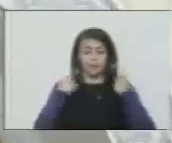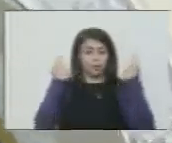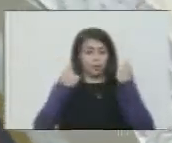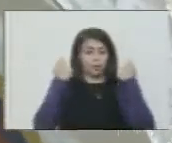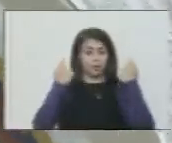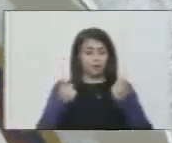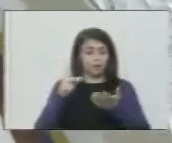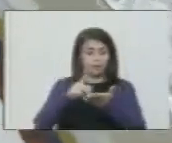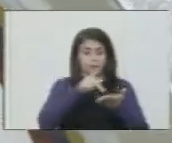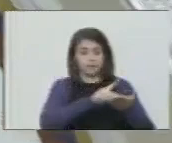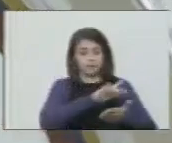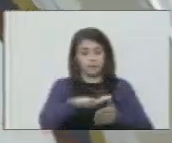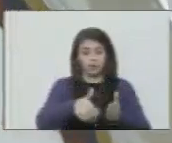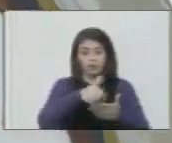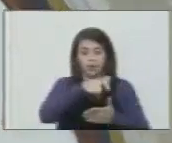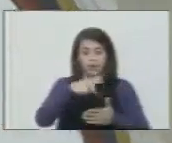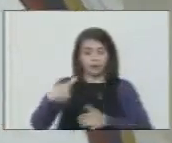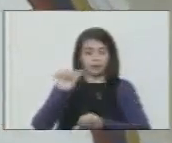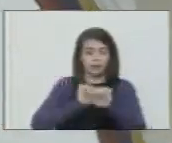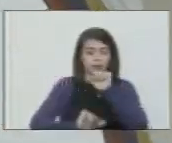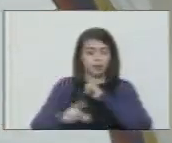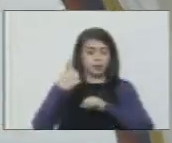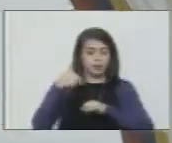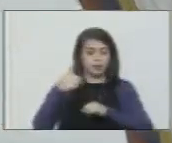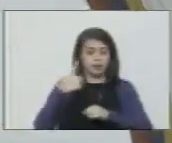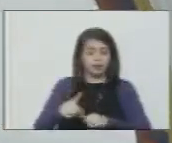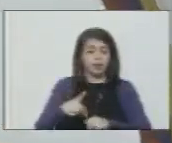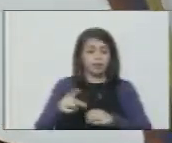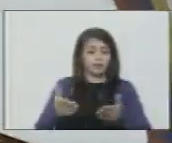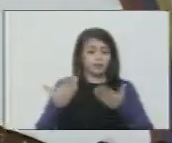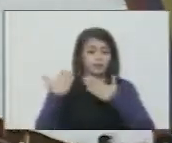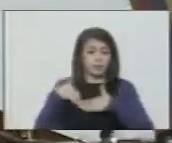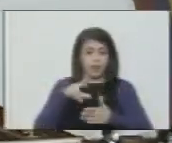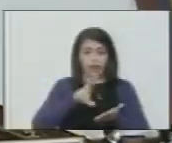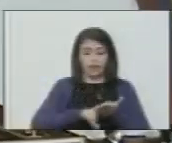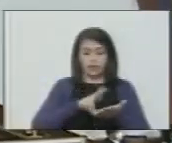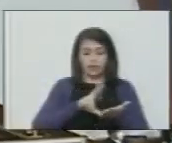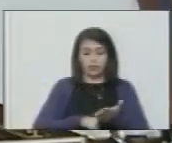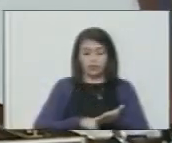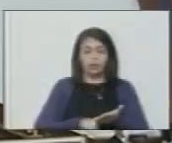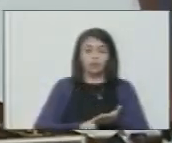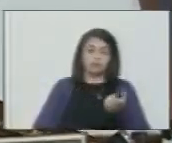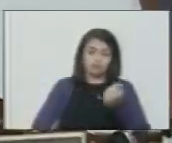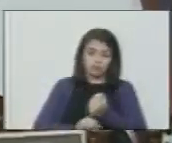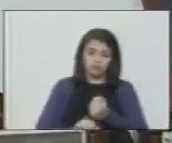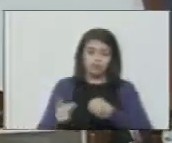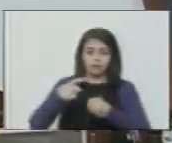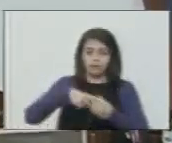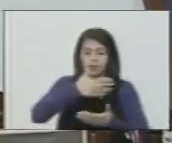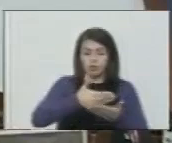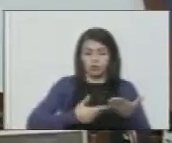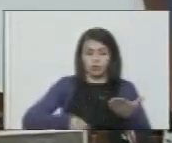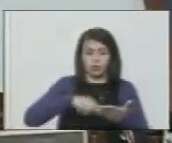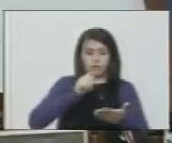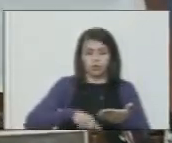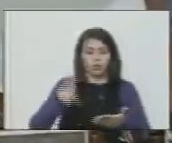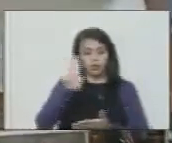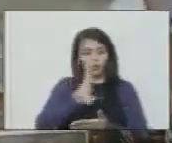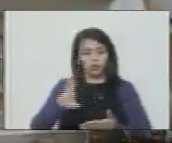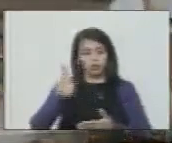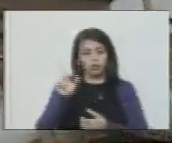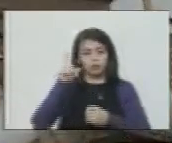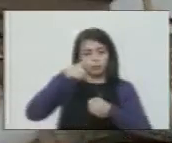6. Promover la participación ciudadana en defensa de los derechos de los tomadores asegurados, beneficiarios,